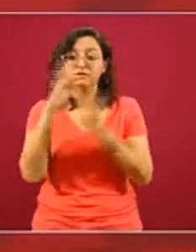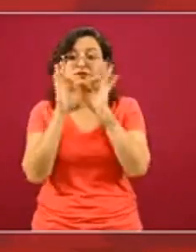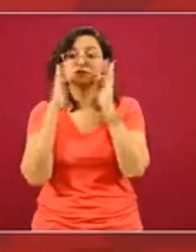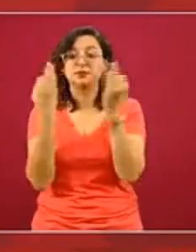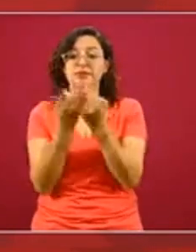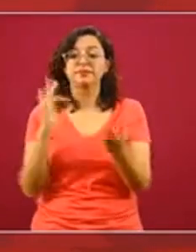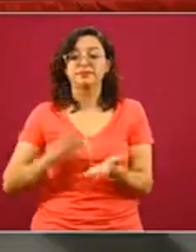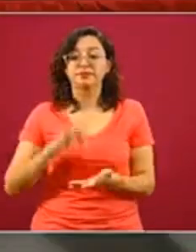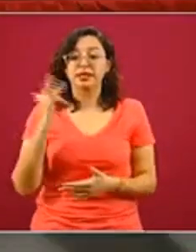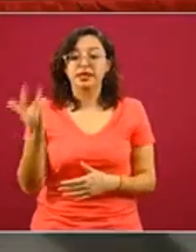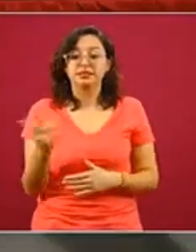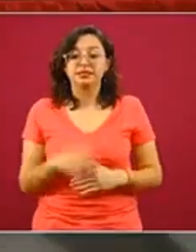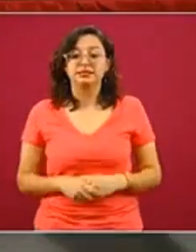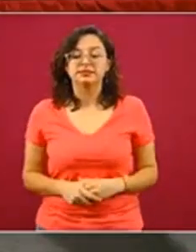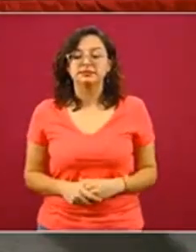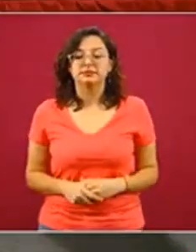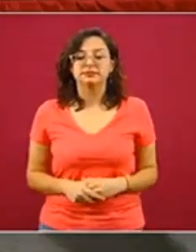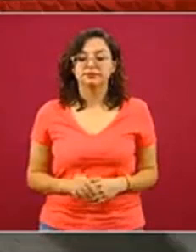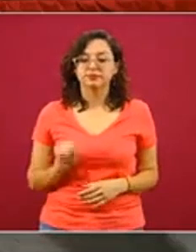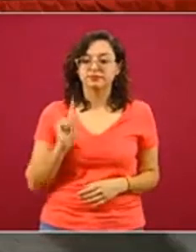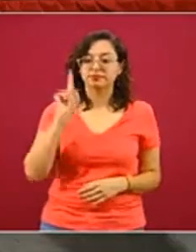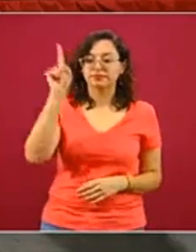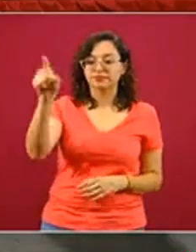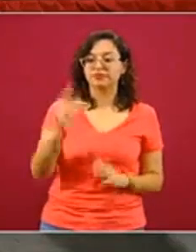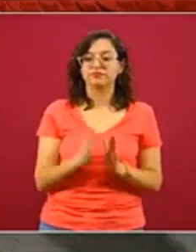Natalia. Por favor.